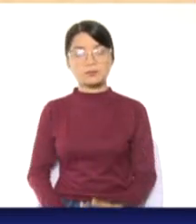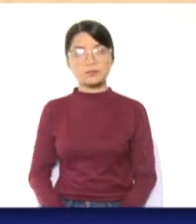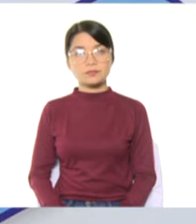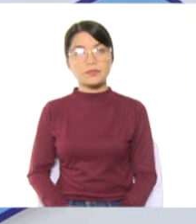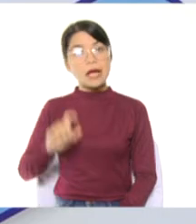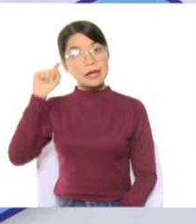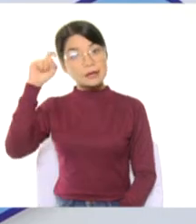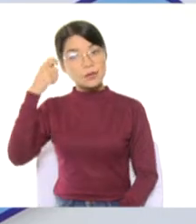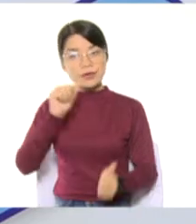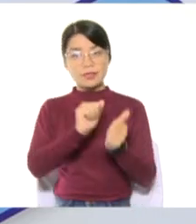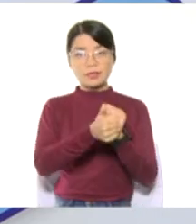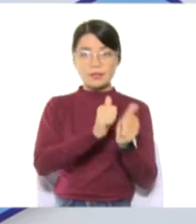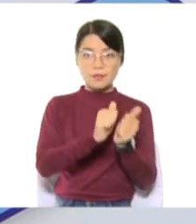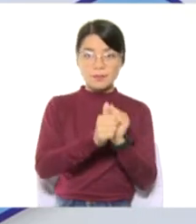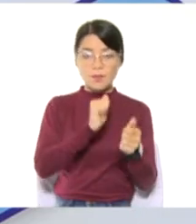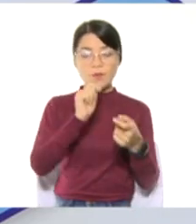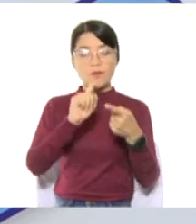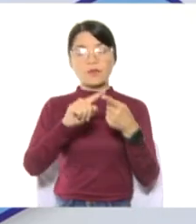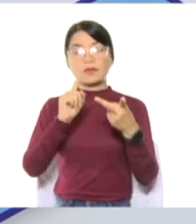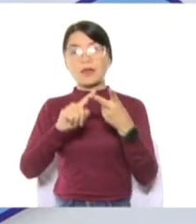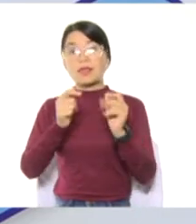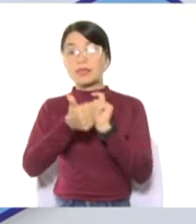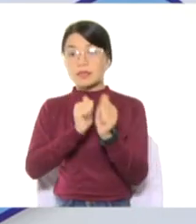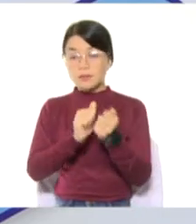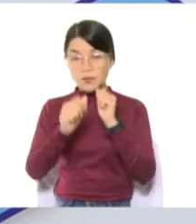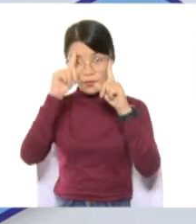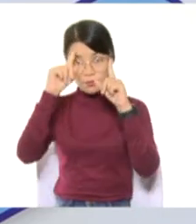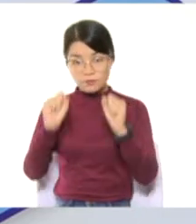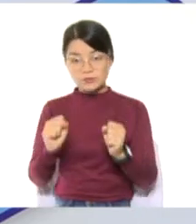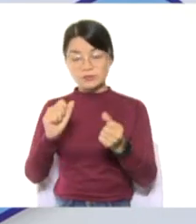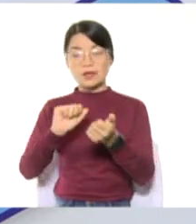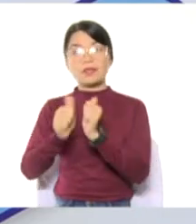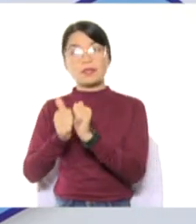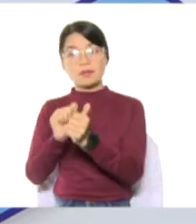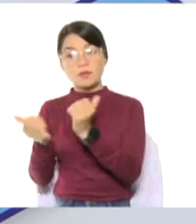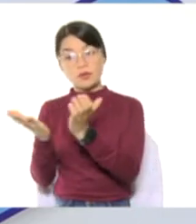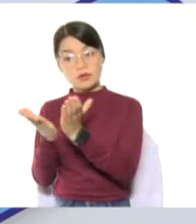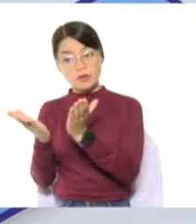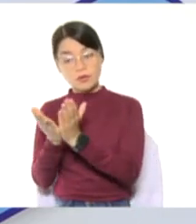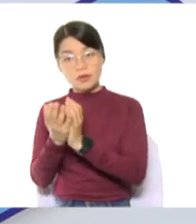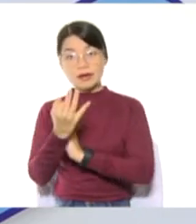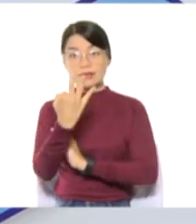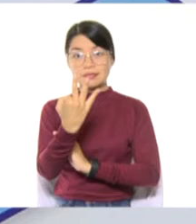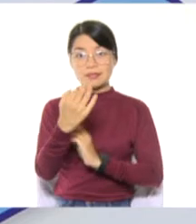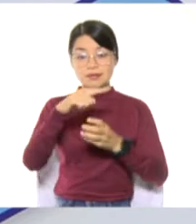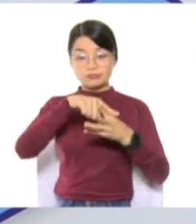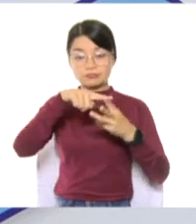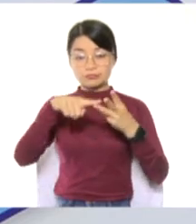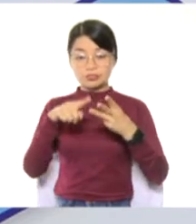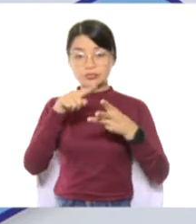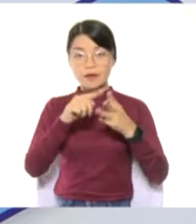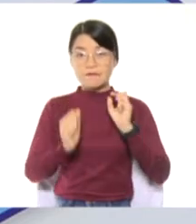revisamos deporte de alto rendimiento, deporte escolar, revisamos 3 capacidades físicas y explicamos los